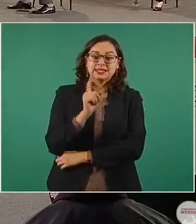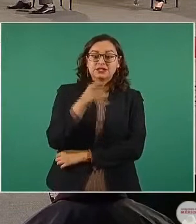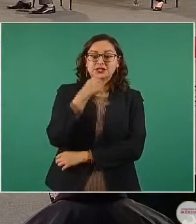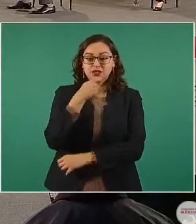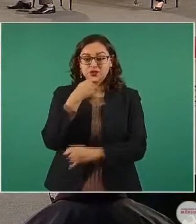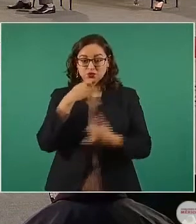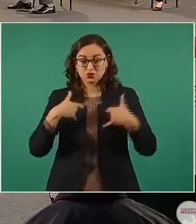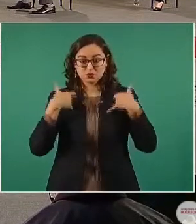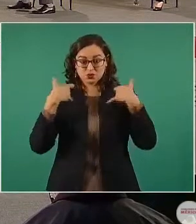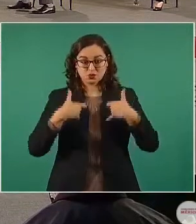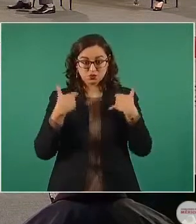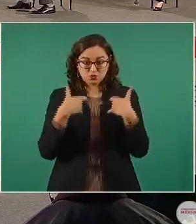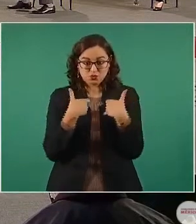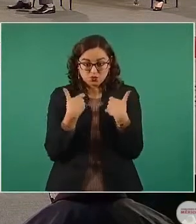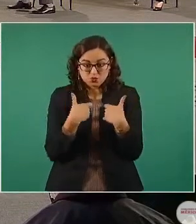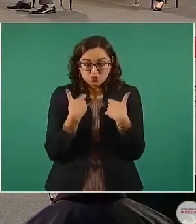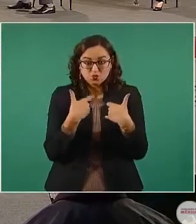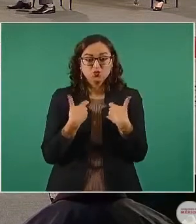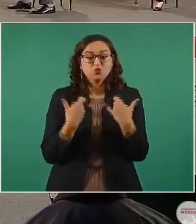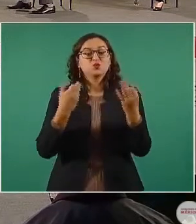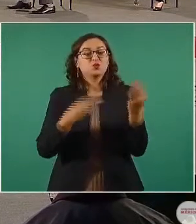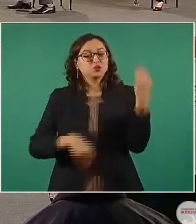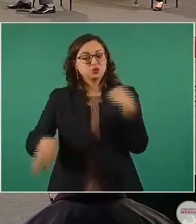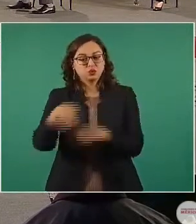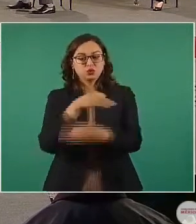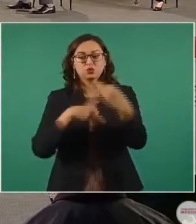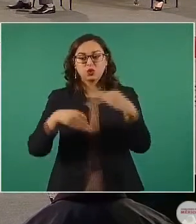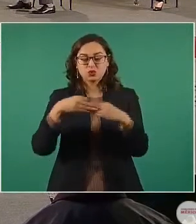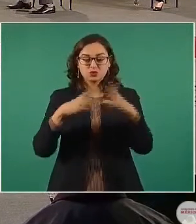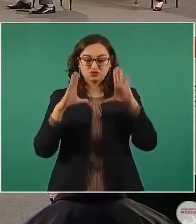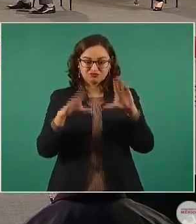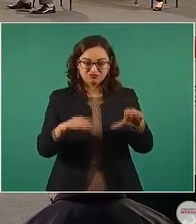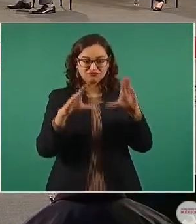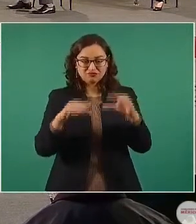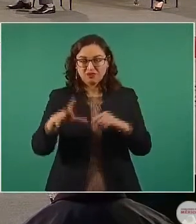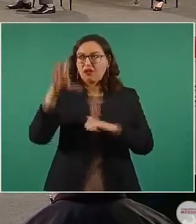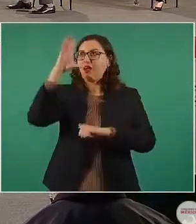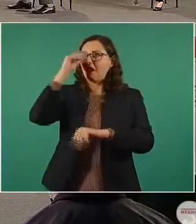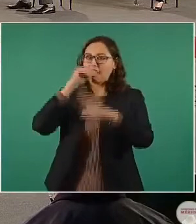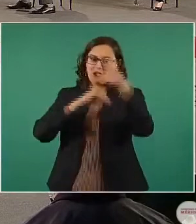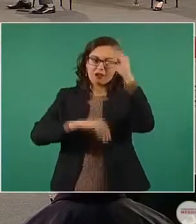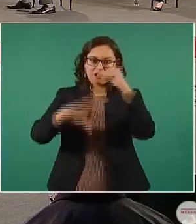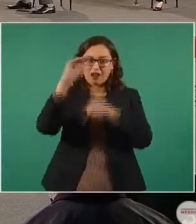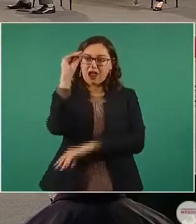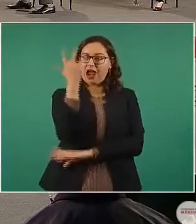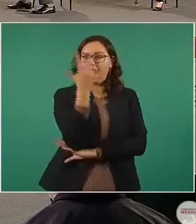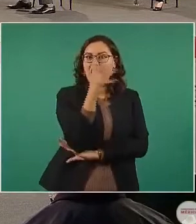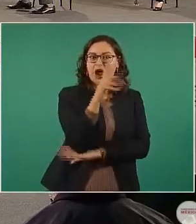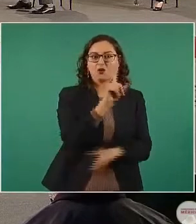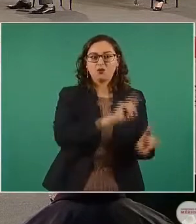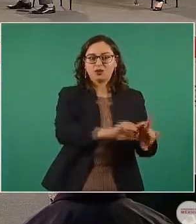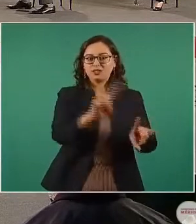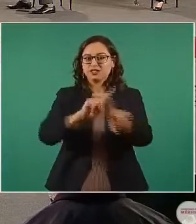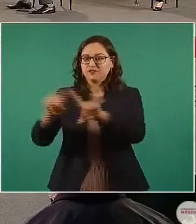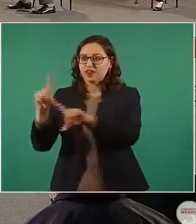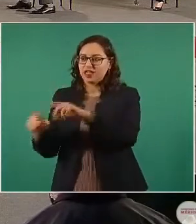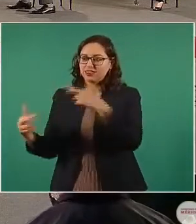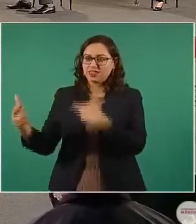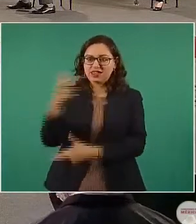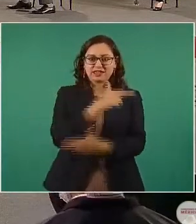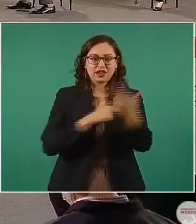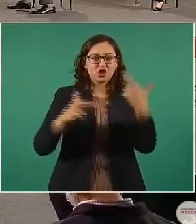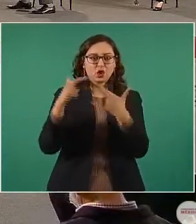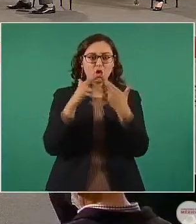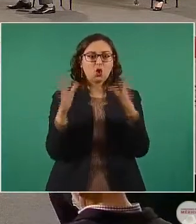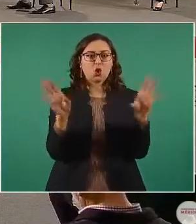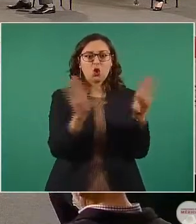adolescentes y jóvenes puedan ellos conocer las diferentes árboles que se dan en sus localidades y a